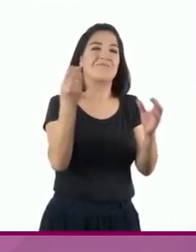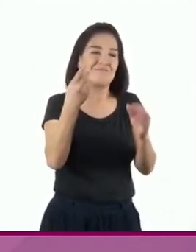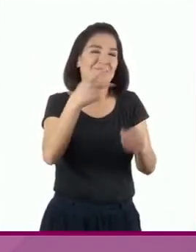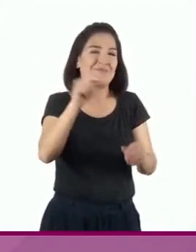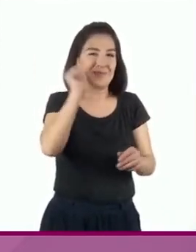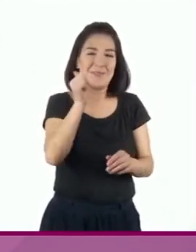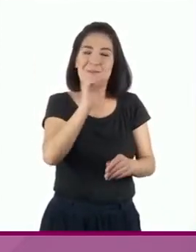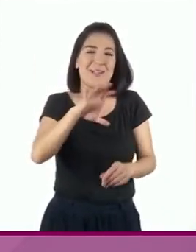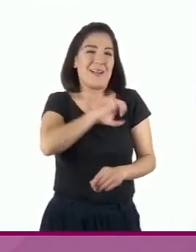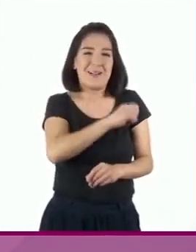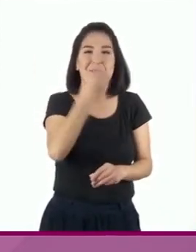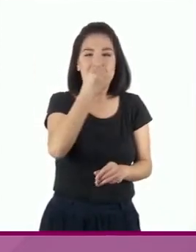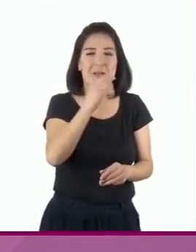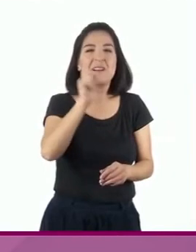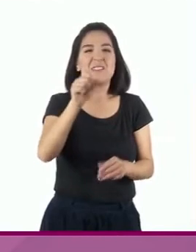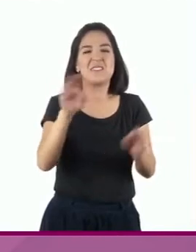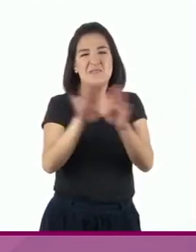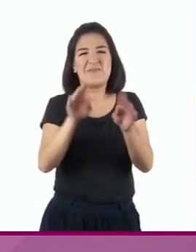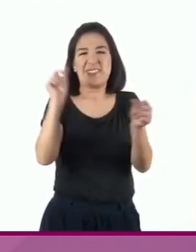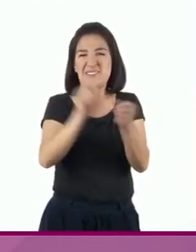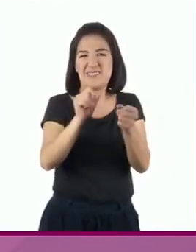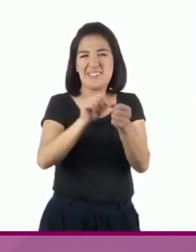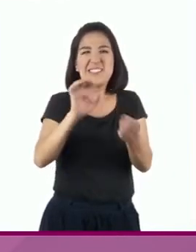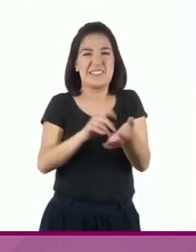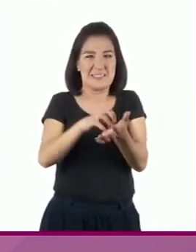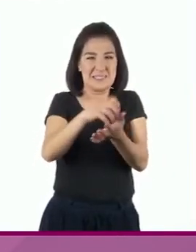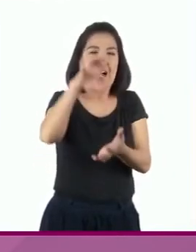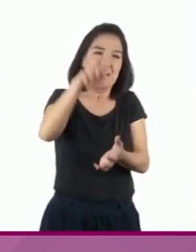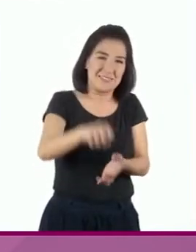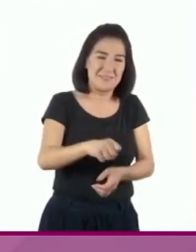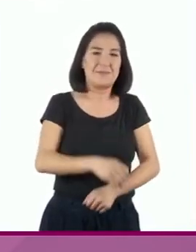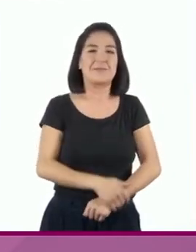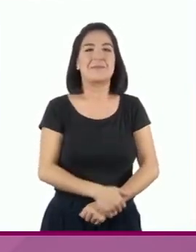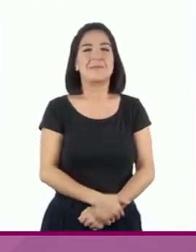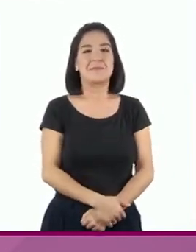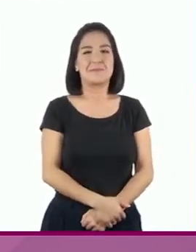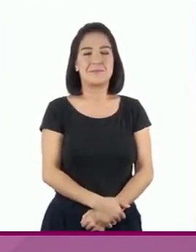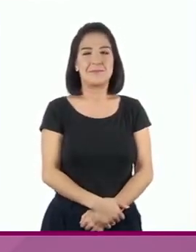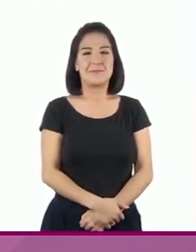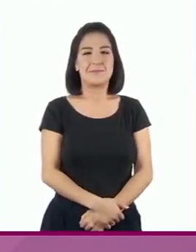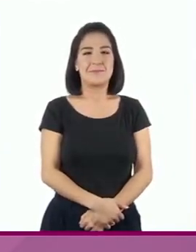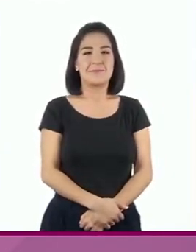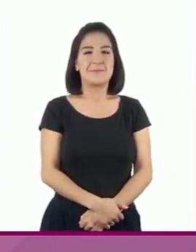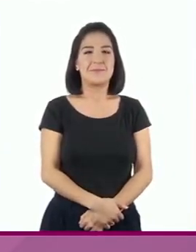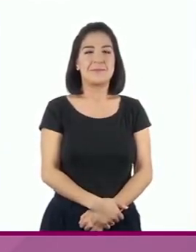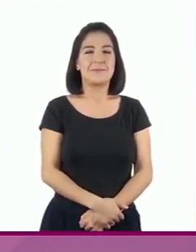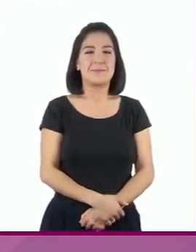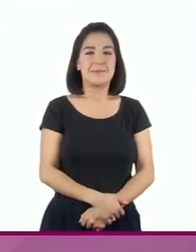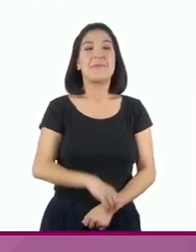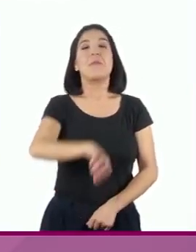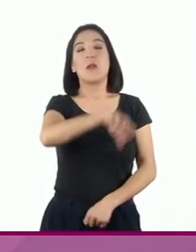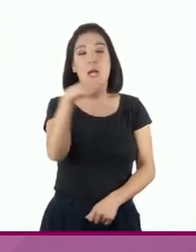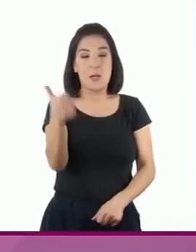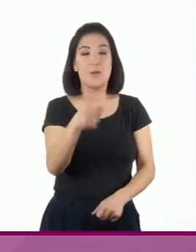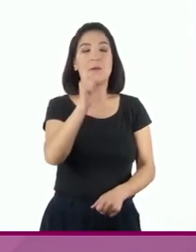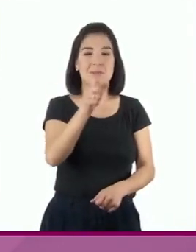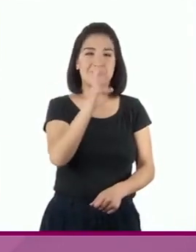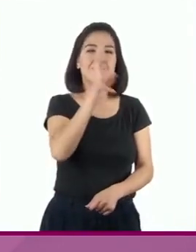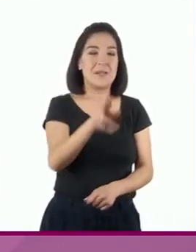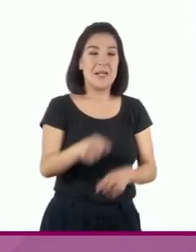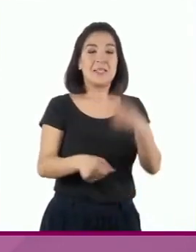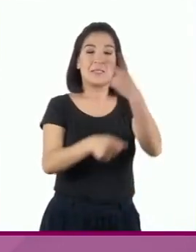El resultado es 1D, pues su pico grande y robusto le permite comer cosas grandes y duras. Cuando no